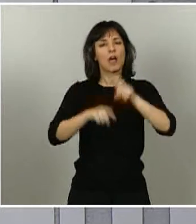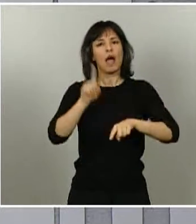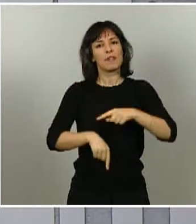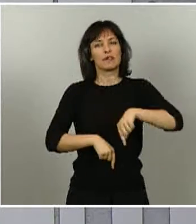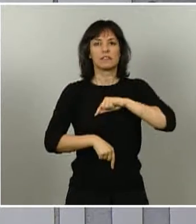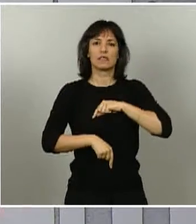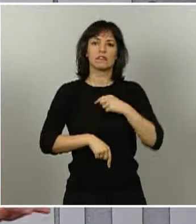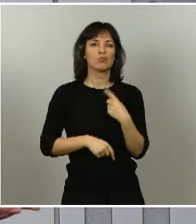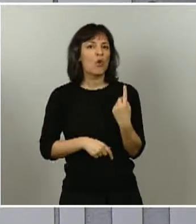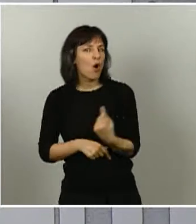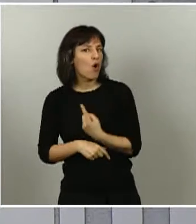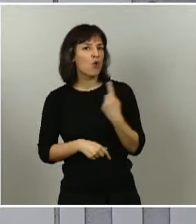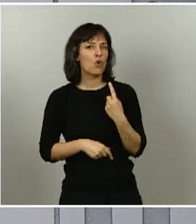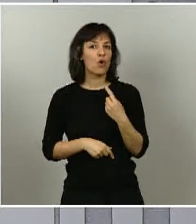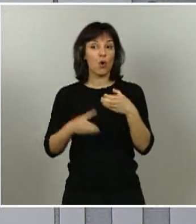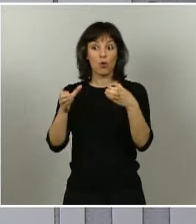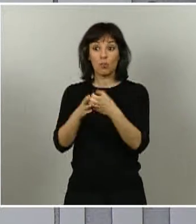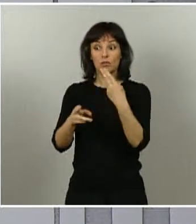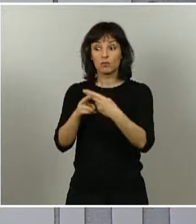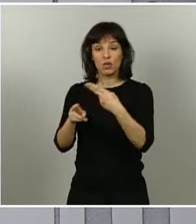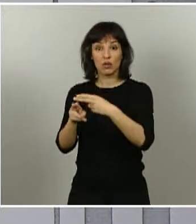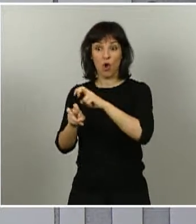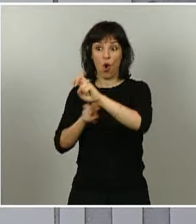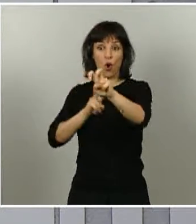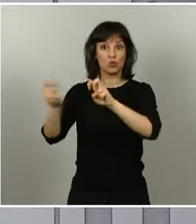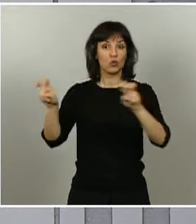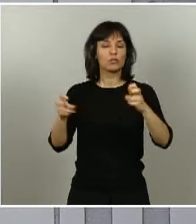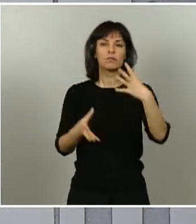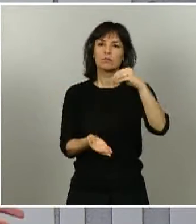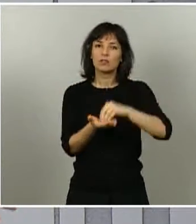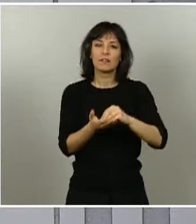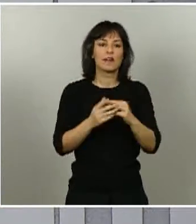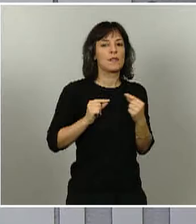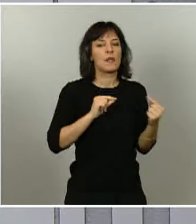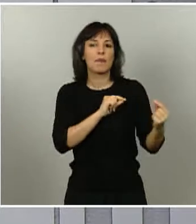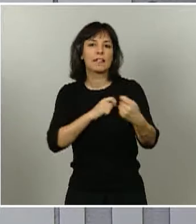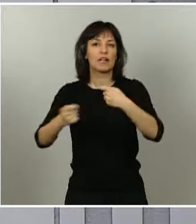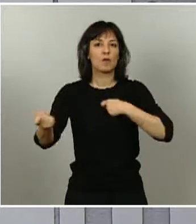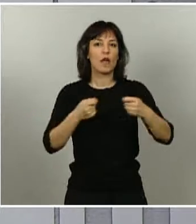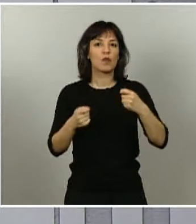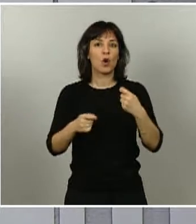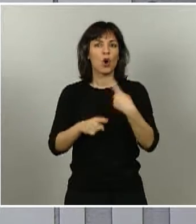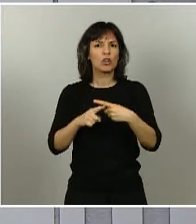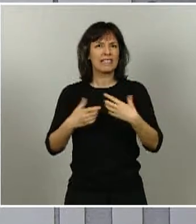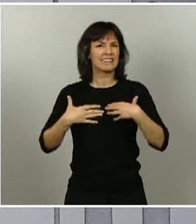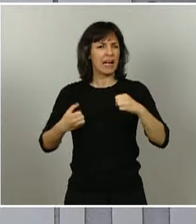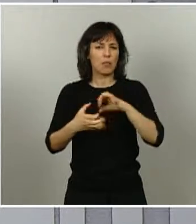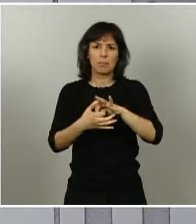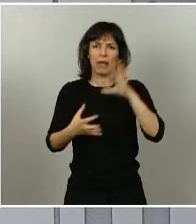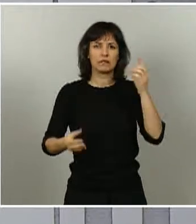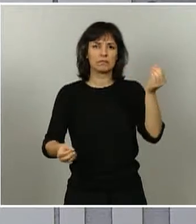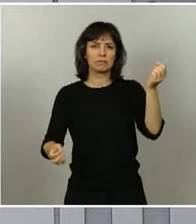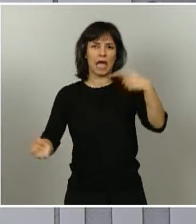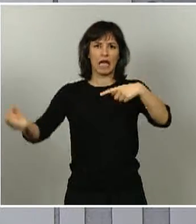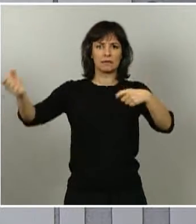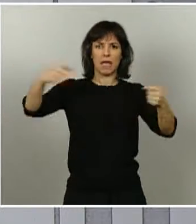que muchas veces incorporan al debate o a la negociación elementos que nada tienen que ver con la salud y que también dificultan y